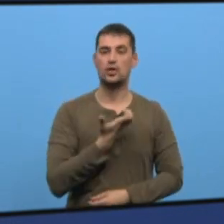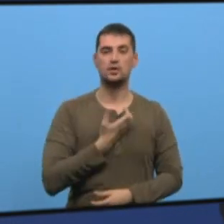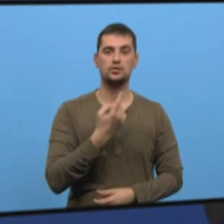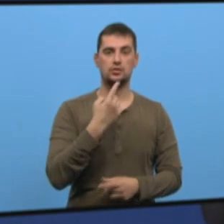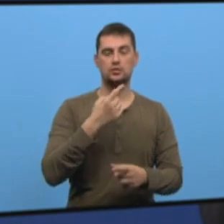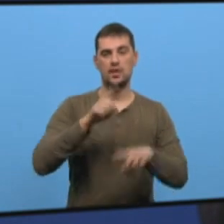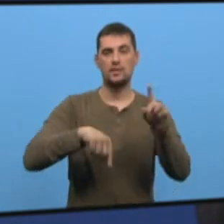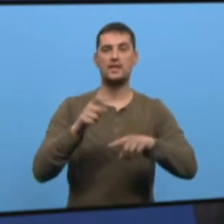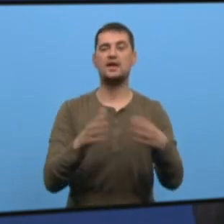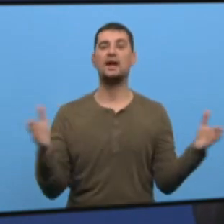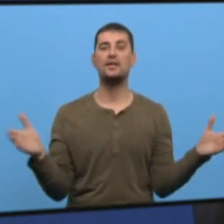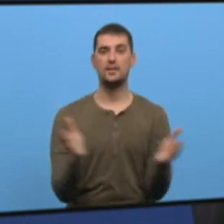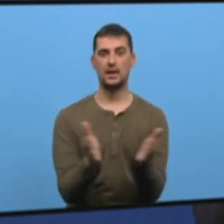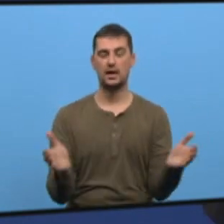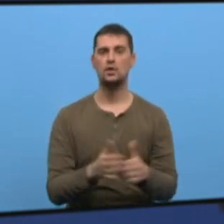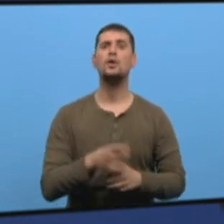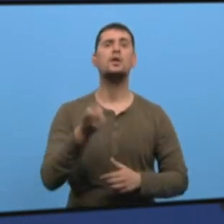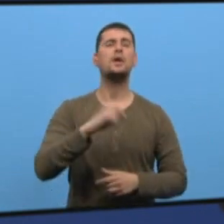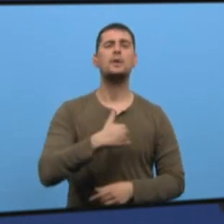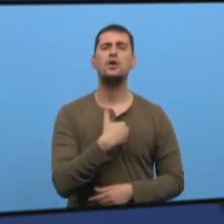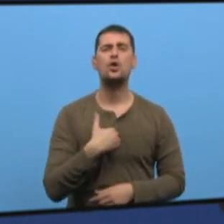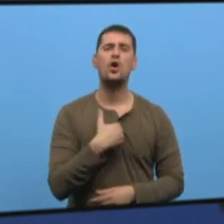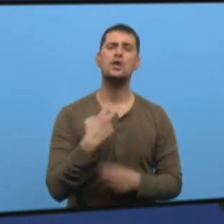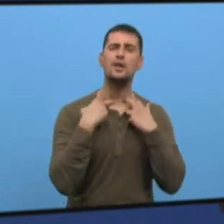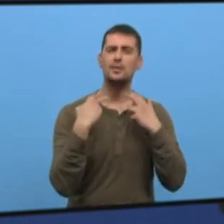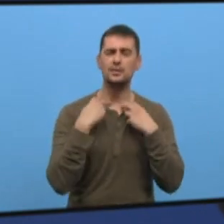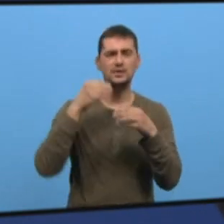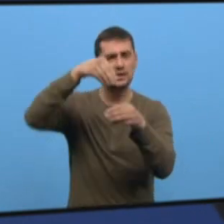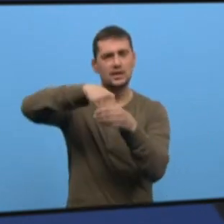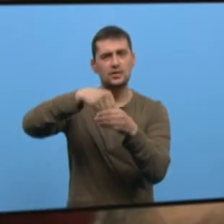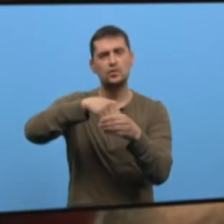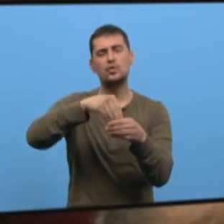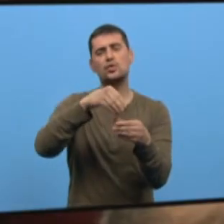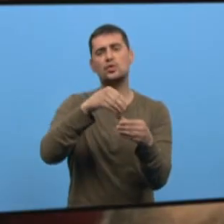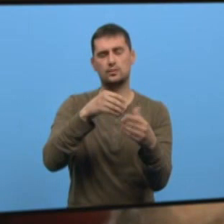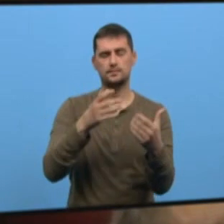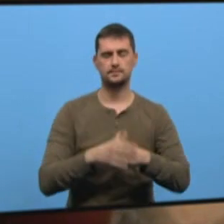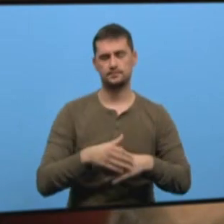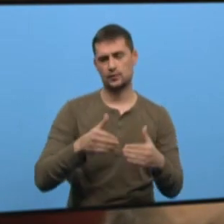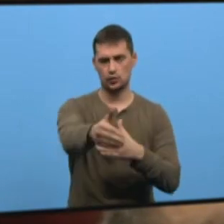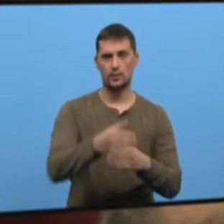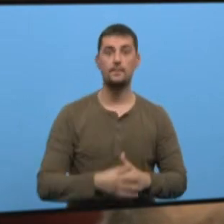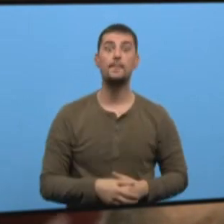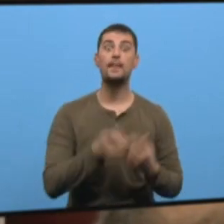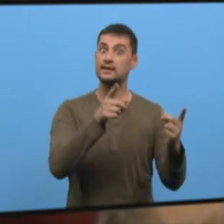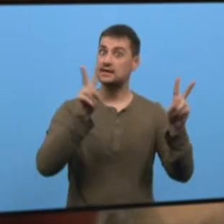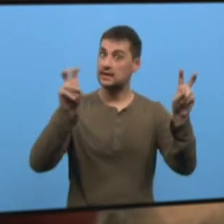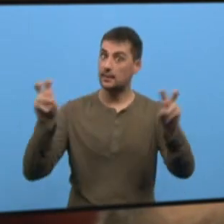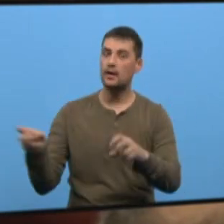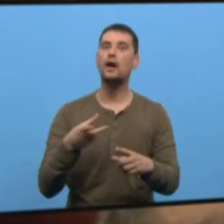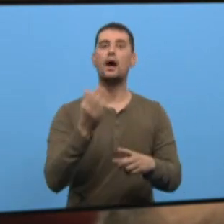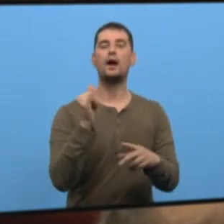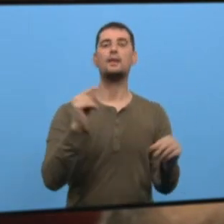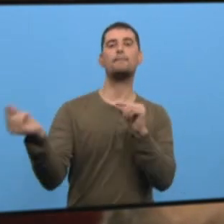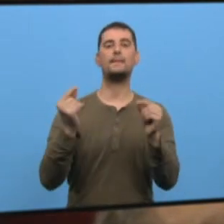as suas dimensi tambén o papel que deputa provinci para abordar est asuntos haber una mesa